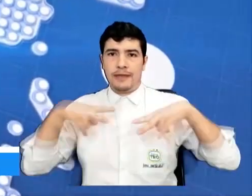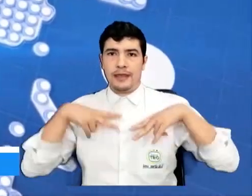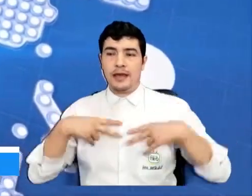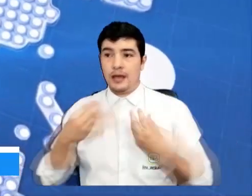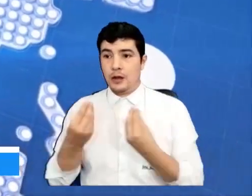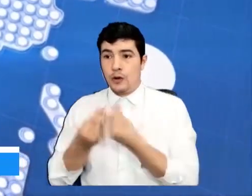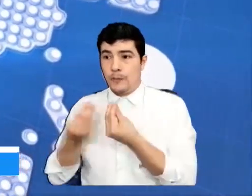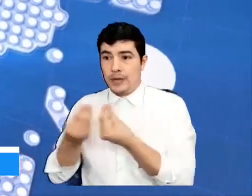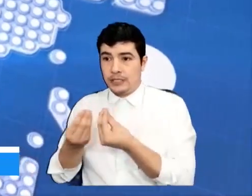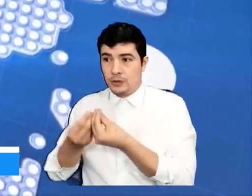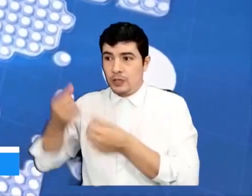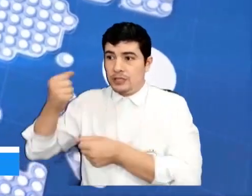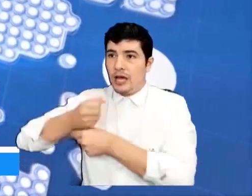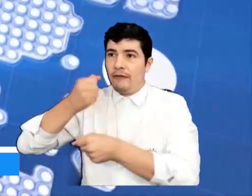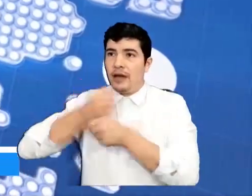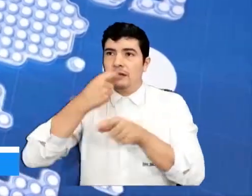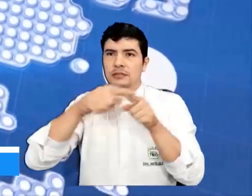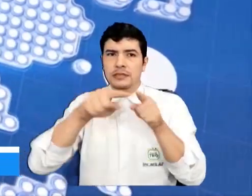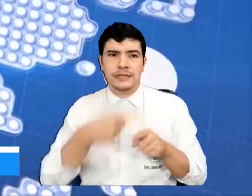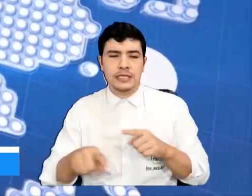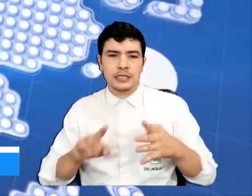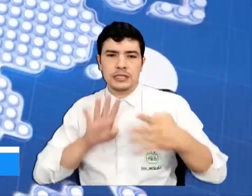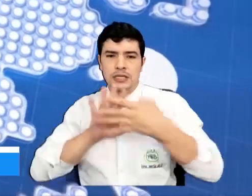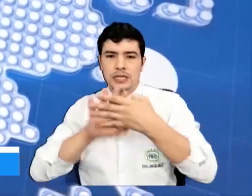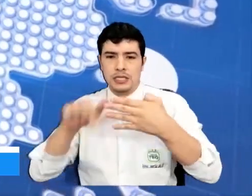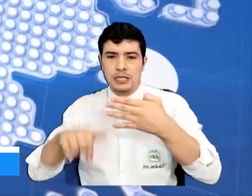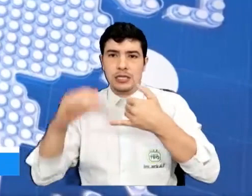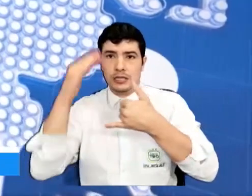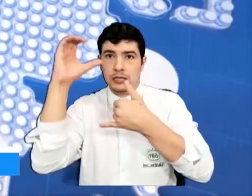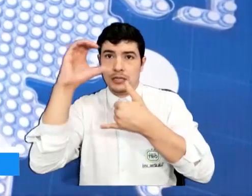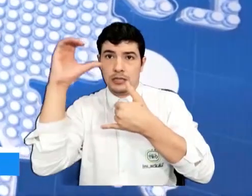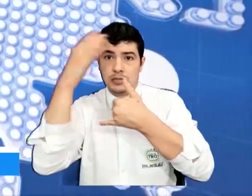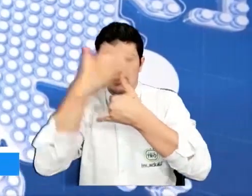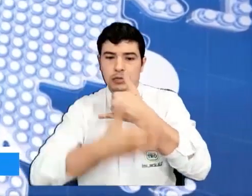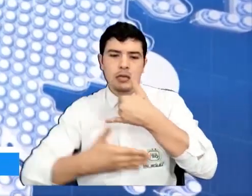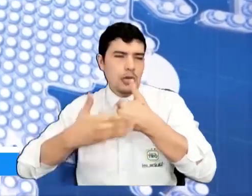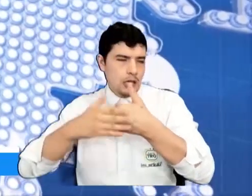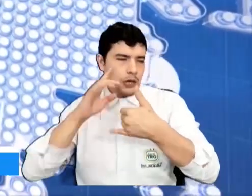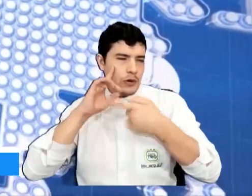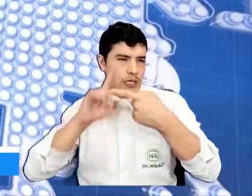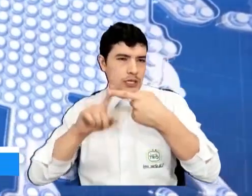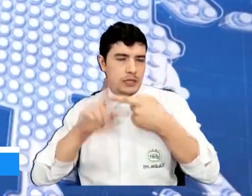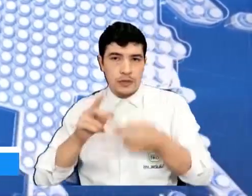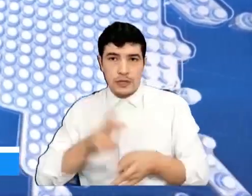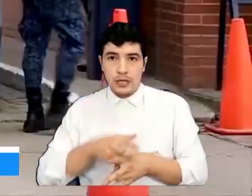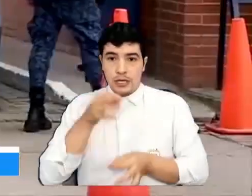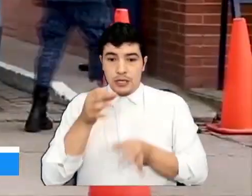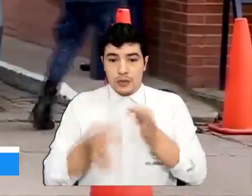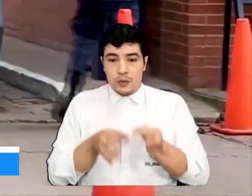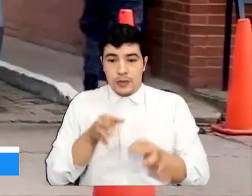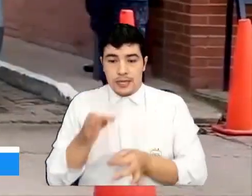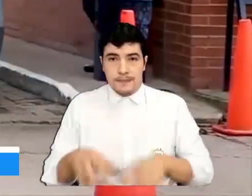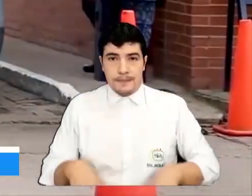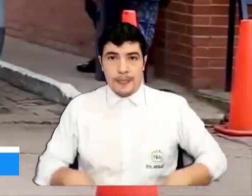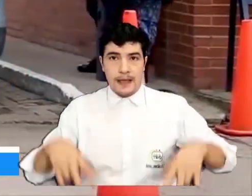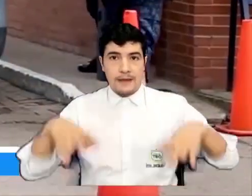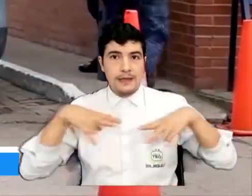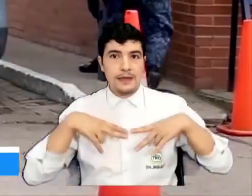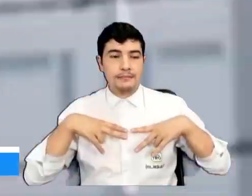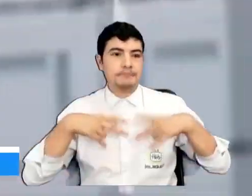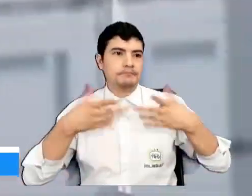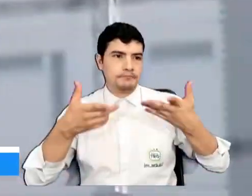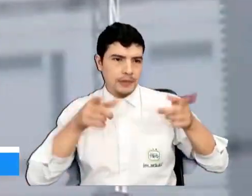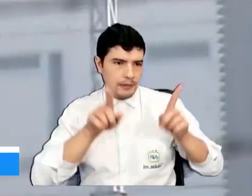personal de internos que se encuentran bajo nuestra custodia. Además, las